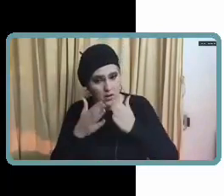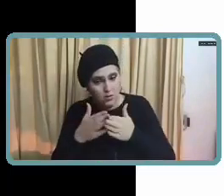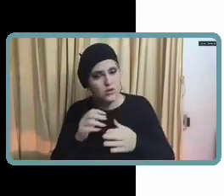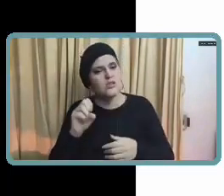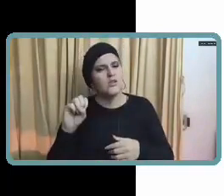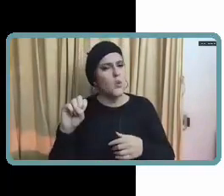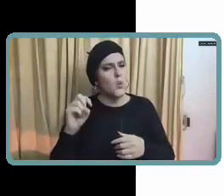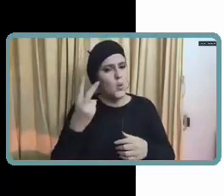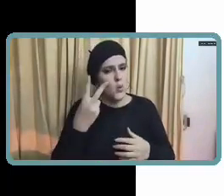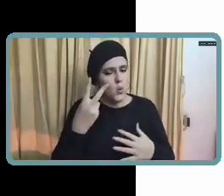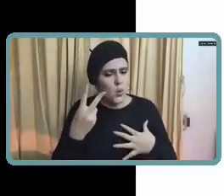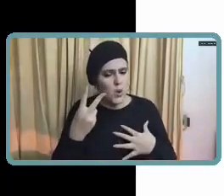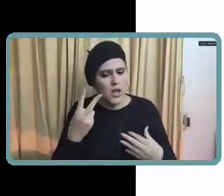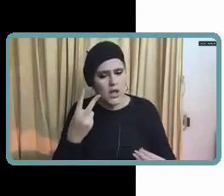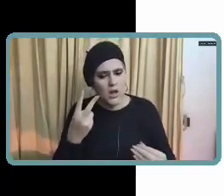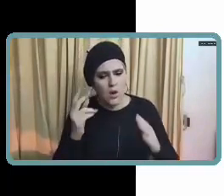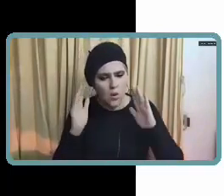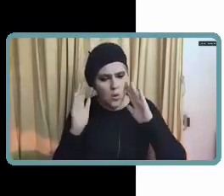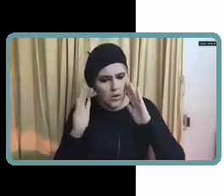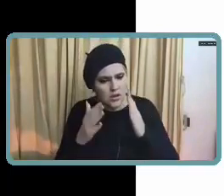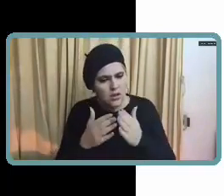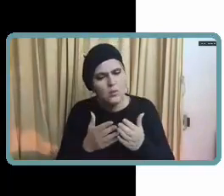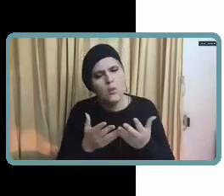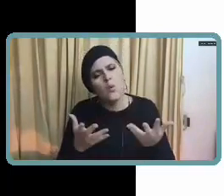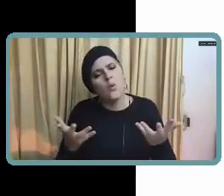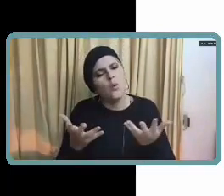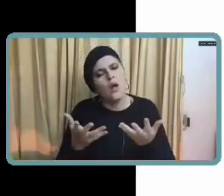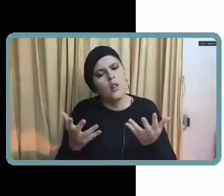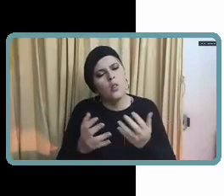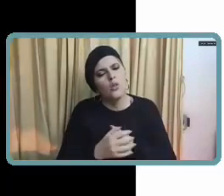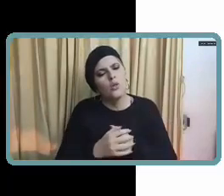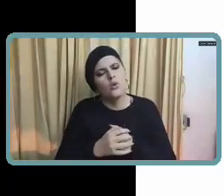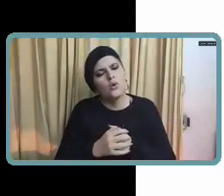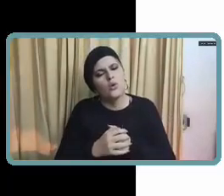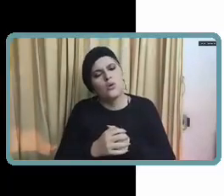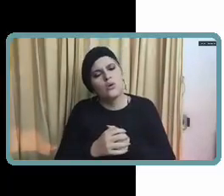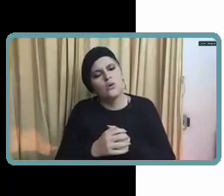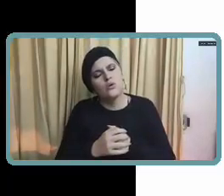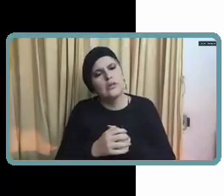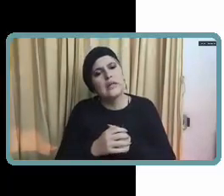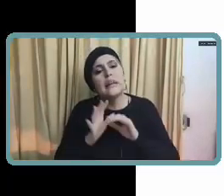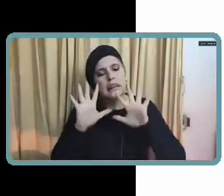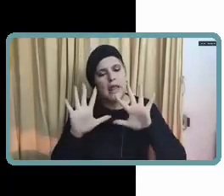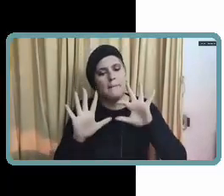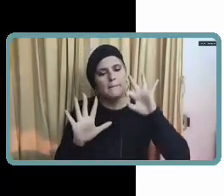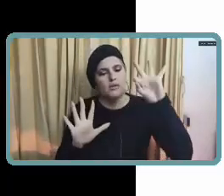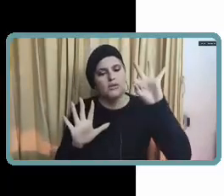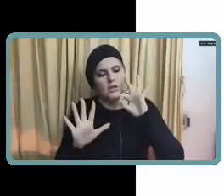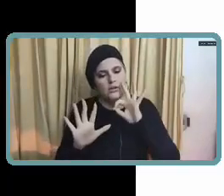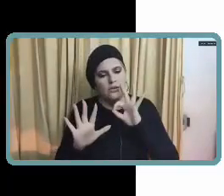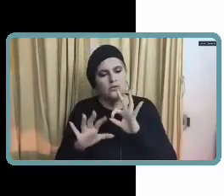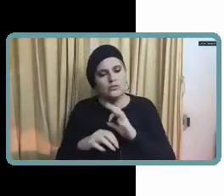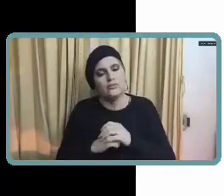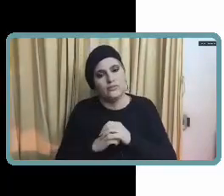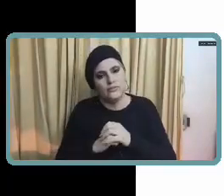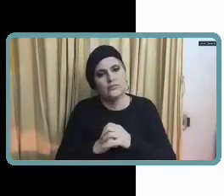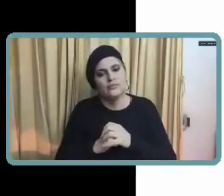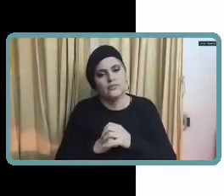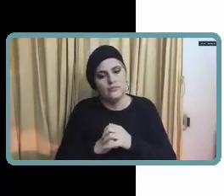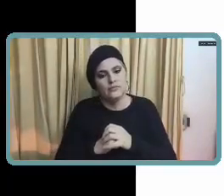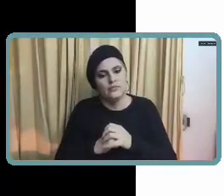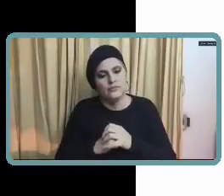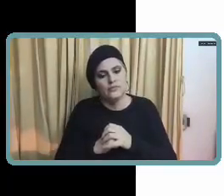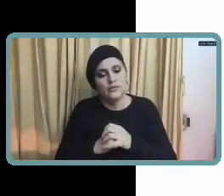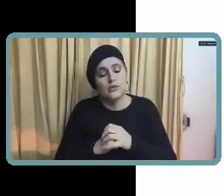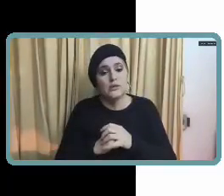con autismo, digamos, las investigaciones hablan de un 10%. sabemos entonces que la población general